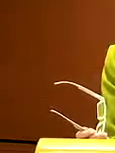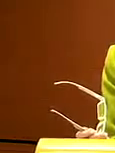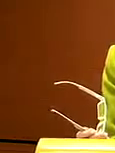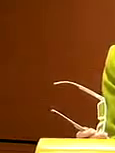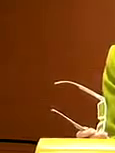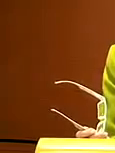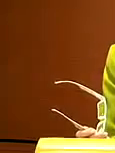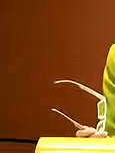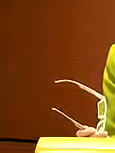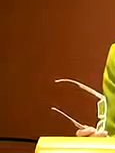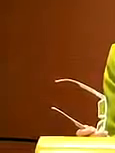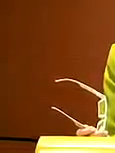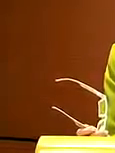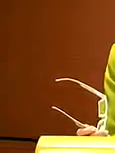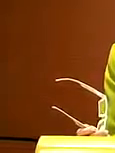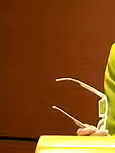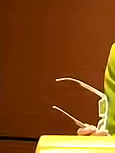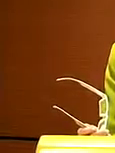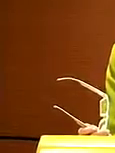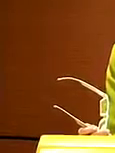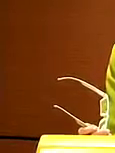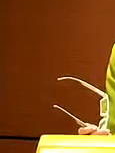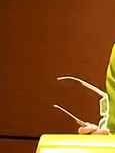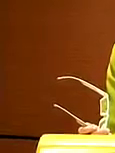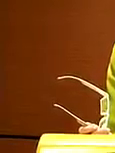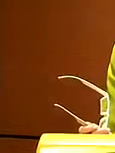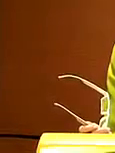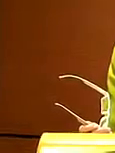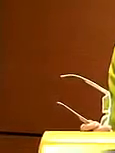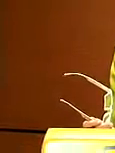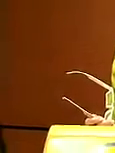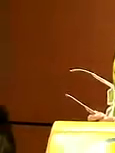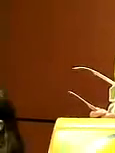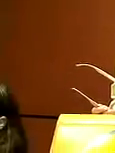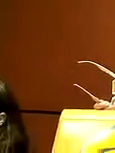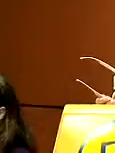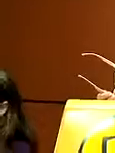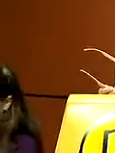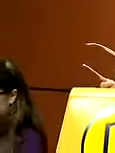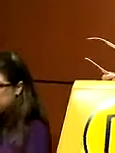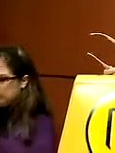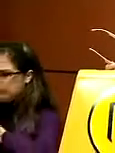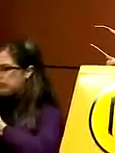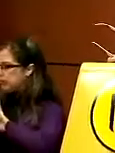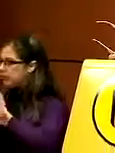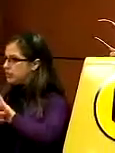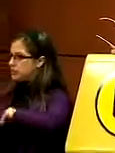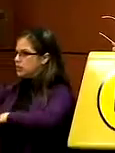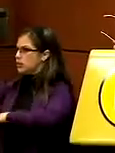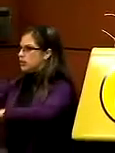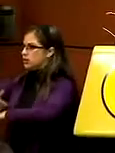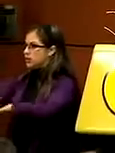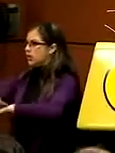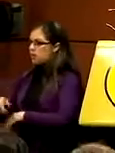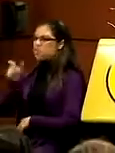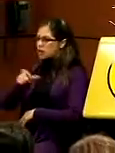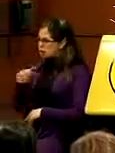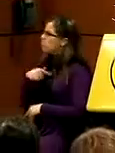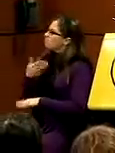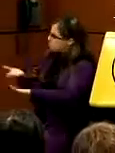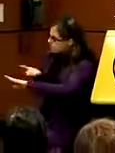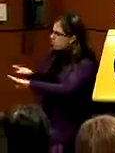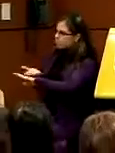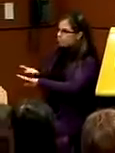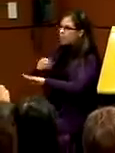gente la tutela y ha seguido siendo la tutela una piedra en en el zapato porque es la forma como la ciudadanía se empodera